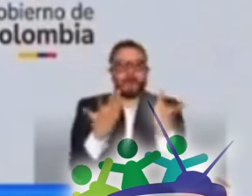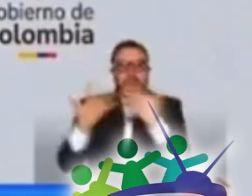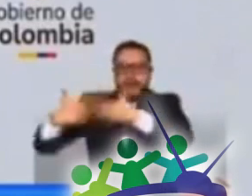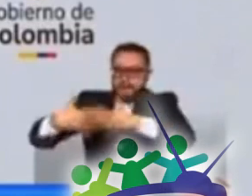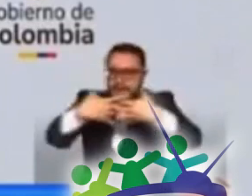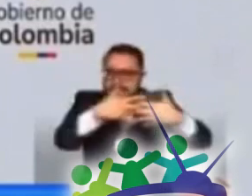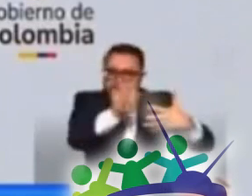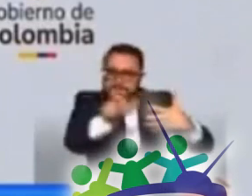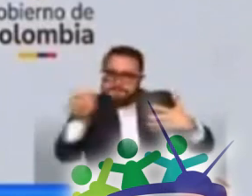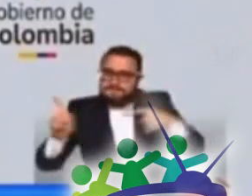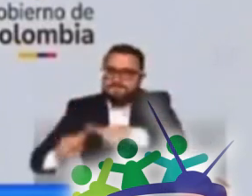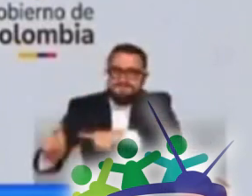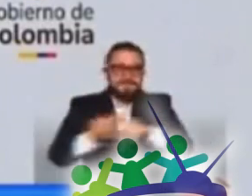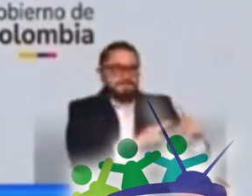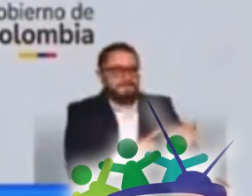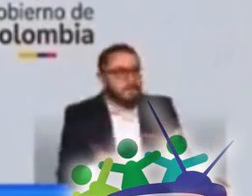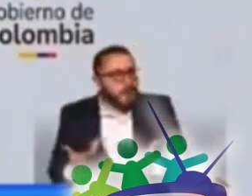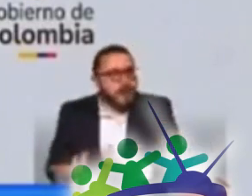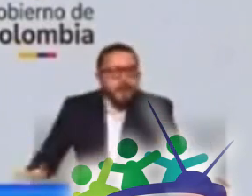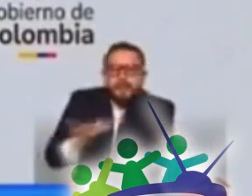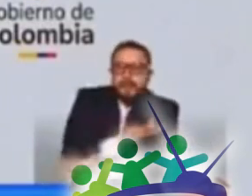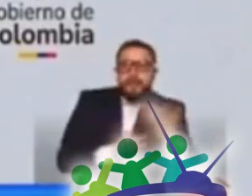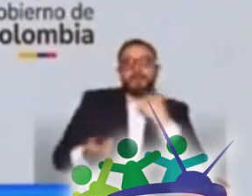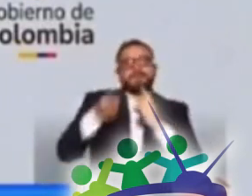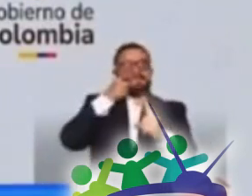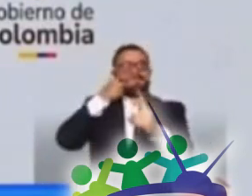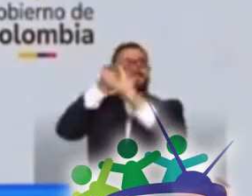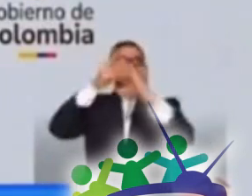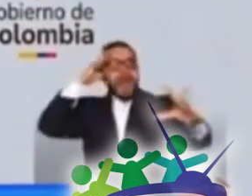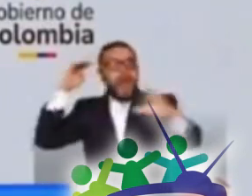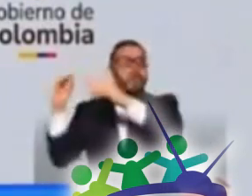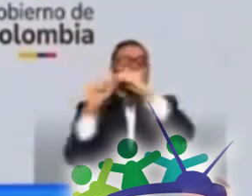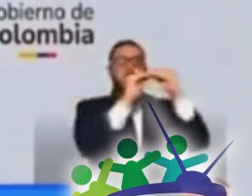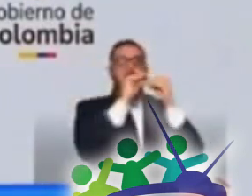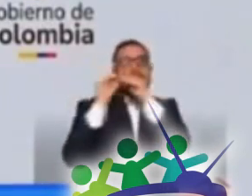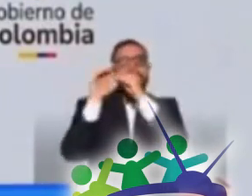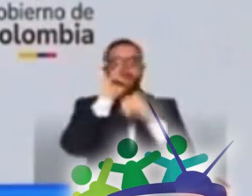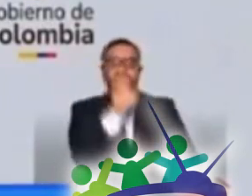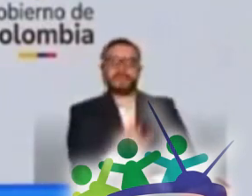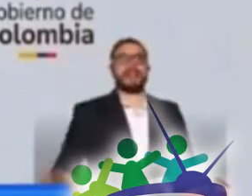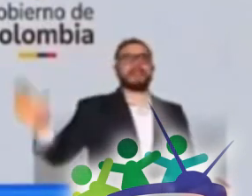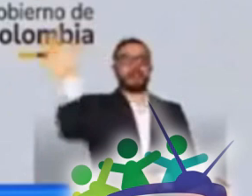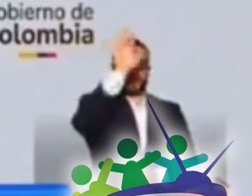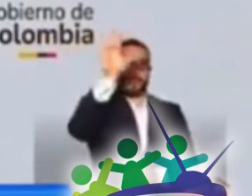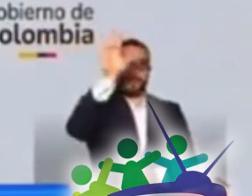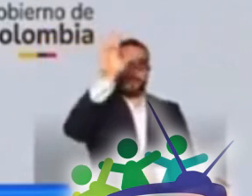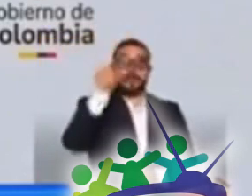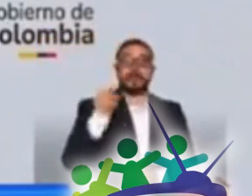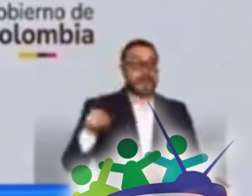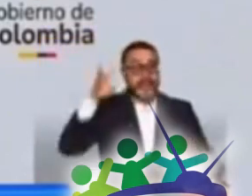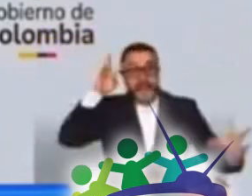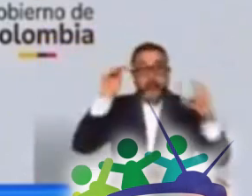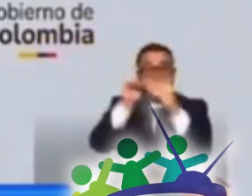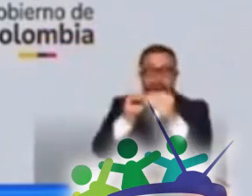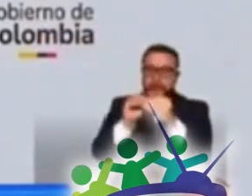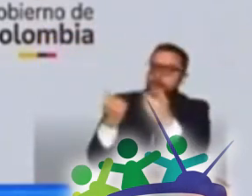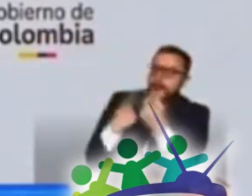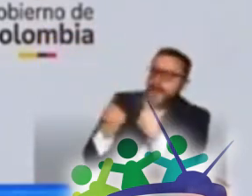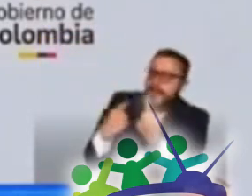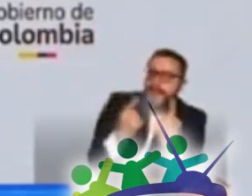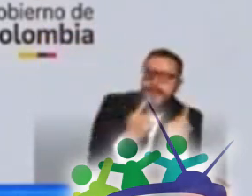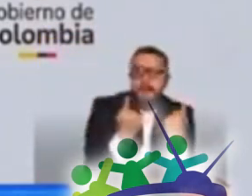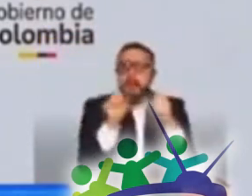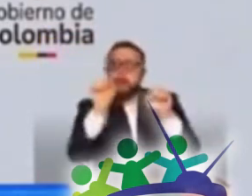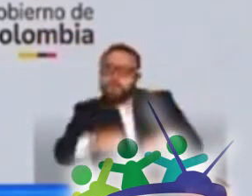si logramos finalmente un acuerdo nacional que eventualmente puede o no, y eso surgirá de las